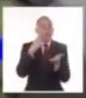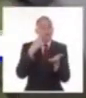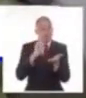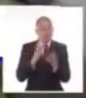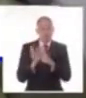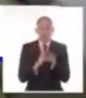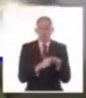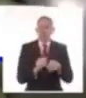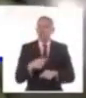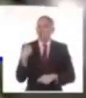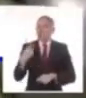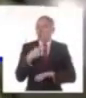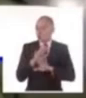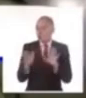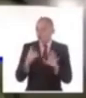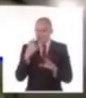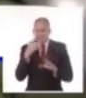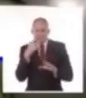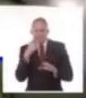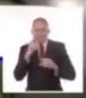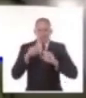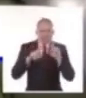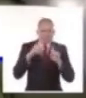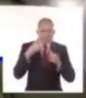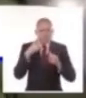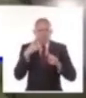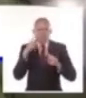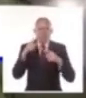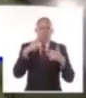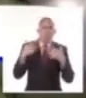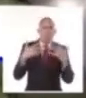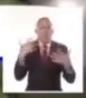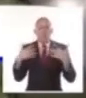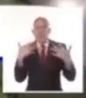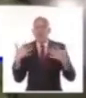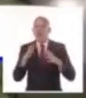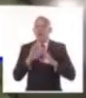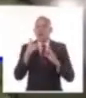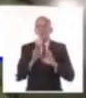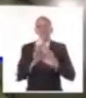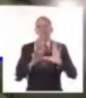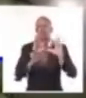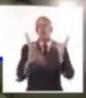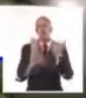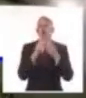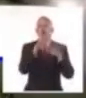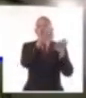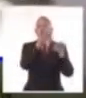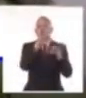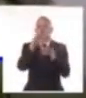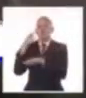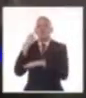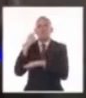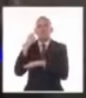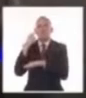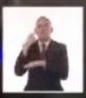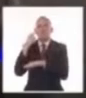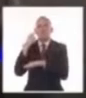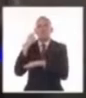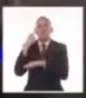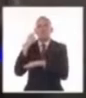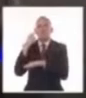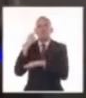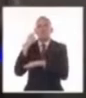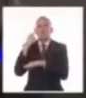hicimos y al continuar la inspección en todas las cámaras de frigoríficos, pudimos determinar que el faltante era de 133 toneladas de pollo. Ay,